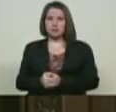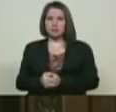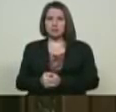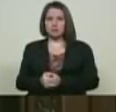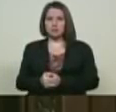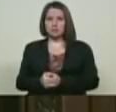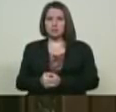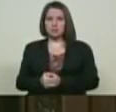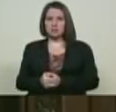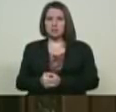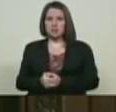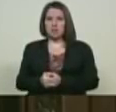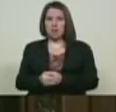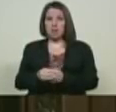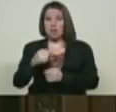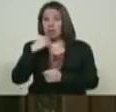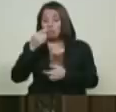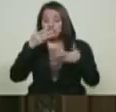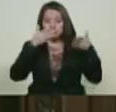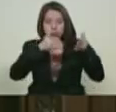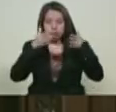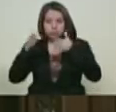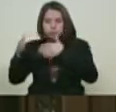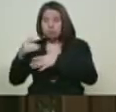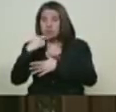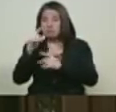las confesiones primeras